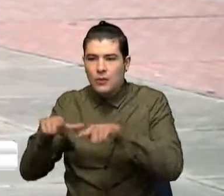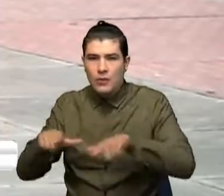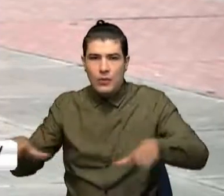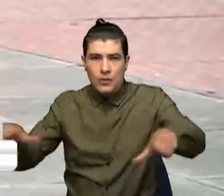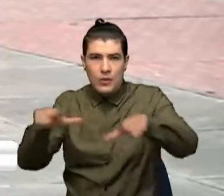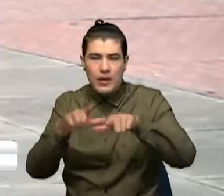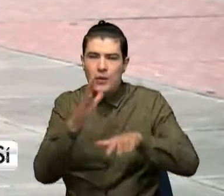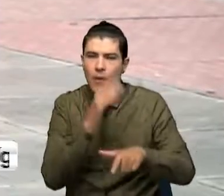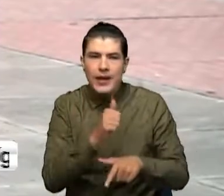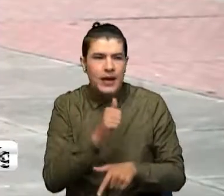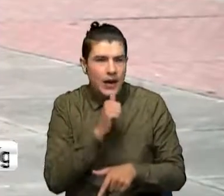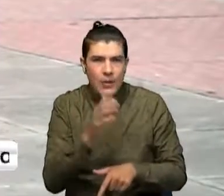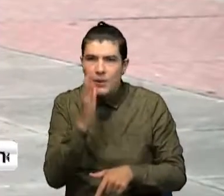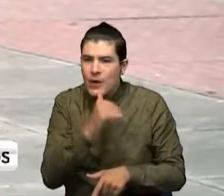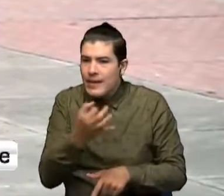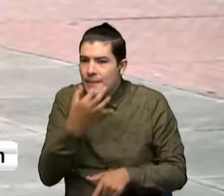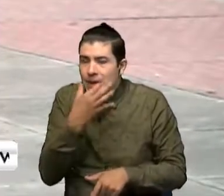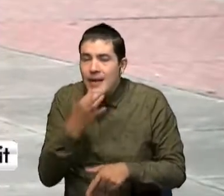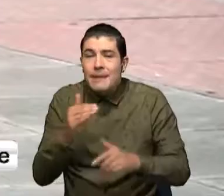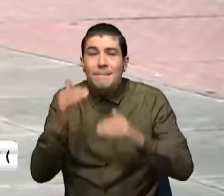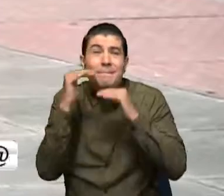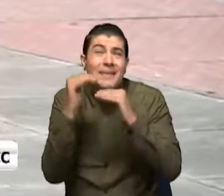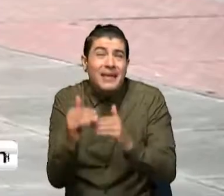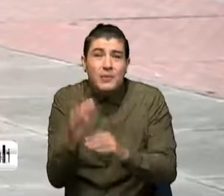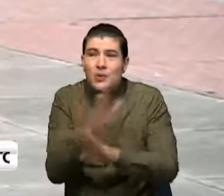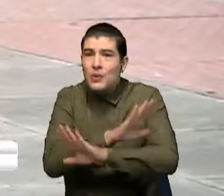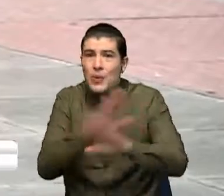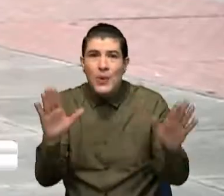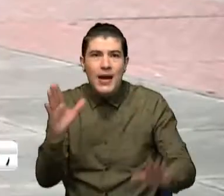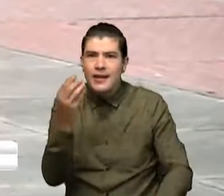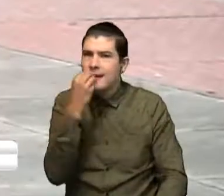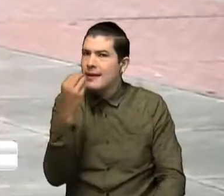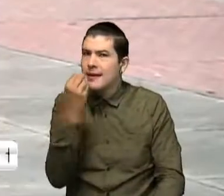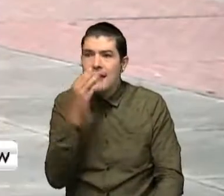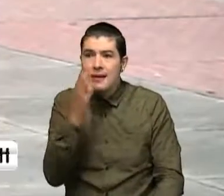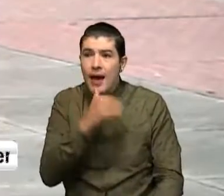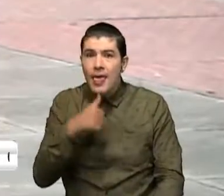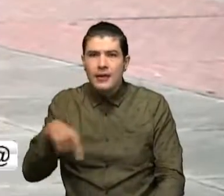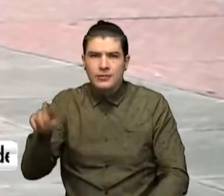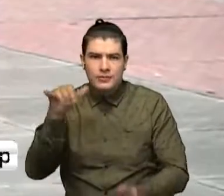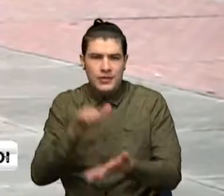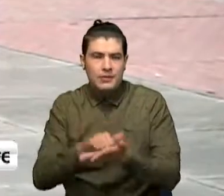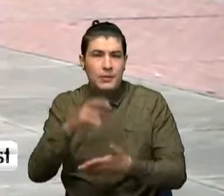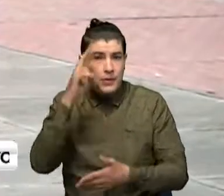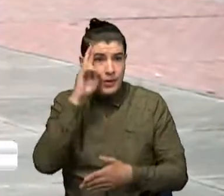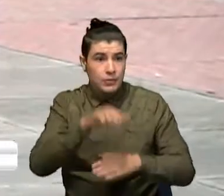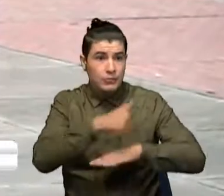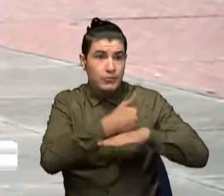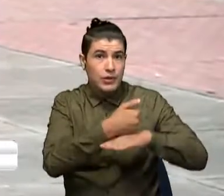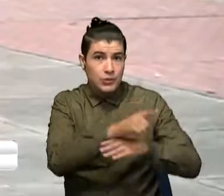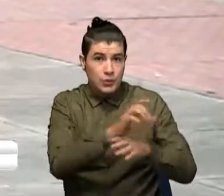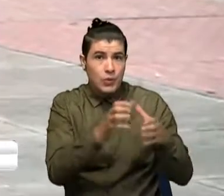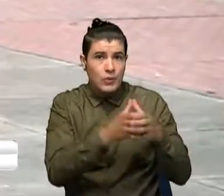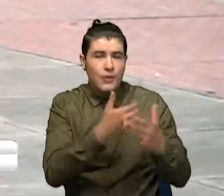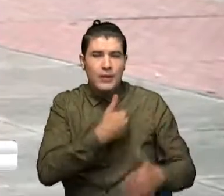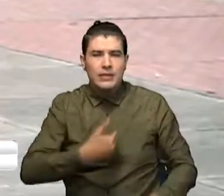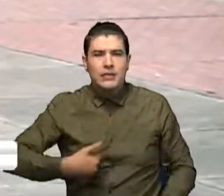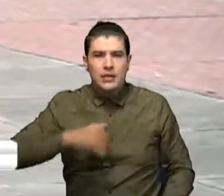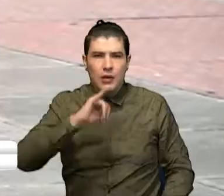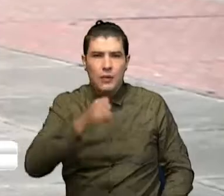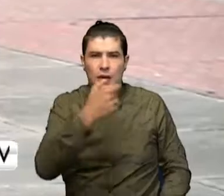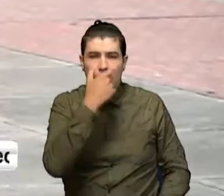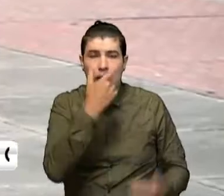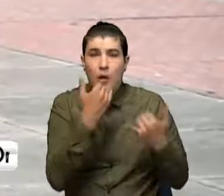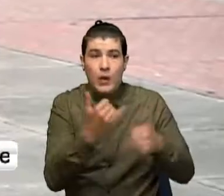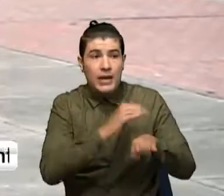de agua potable, sin medicamentos y mucho menos sin alimentos. Pese a esto, la oposición encabezada por Guaidó ha convocado para hoy a las 3 de la